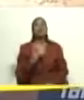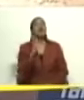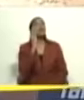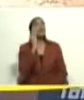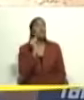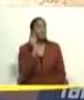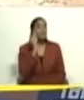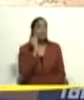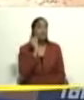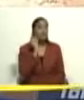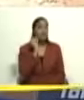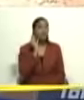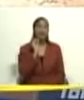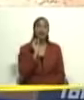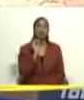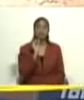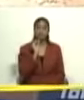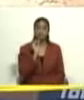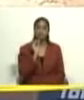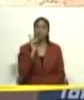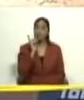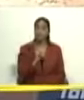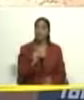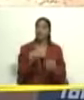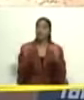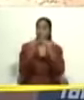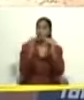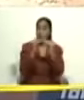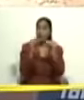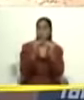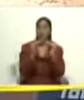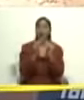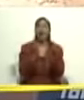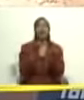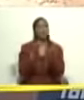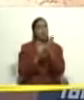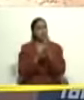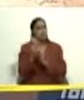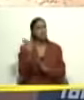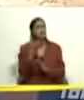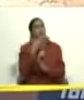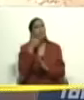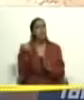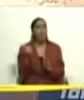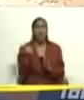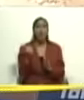ser de beneficio mutuo, de crecimiento, de mejoría,